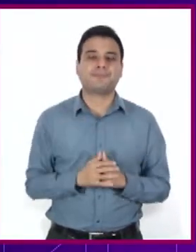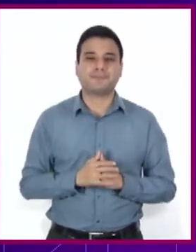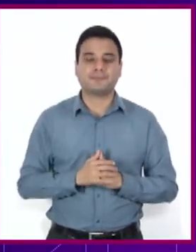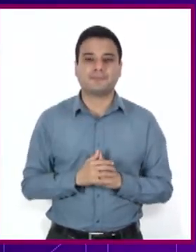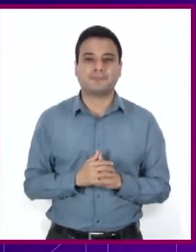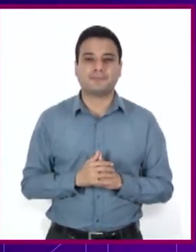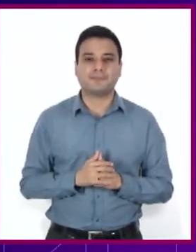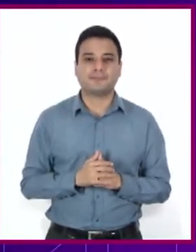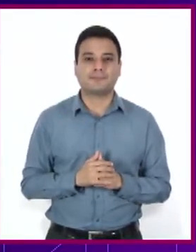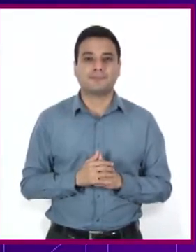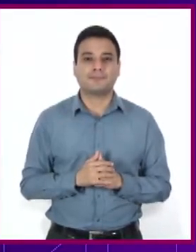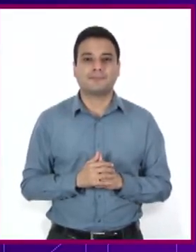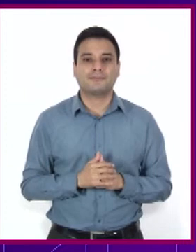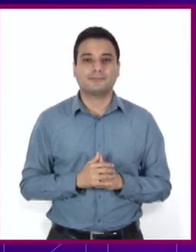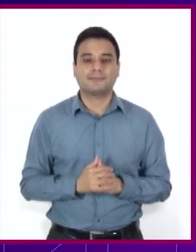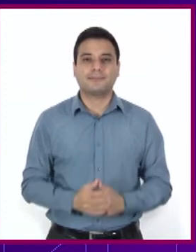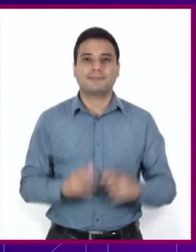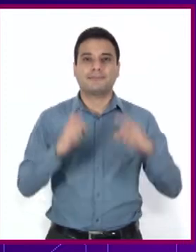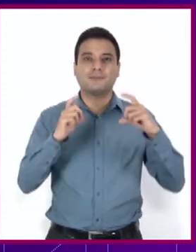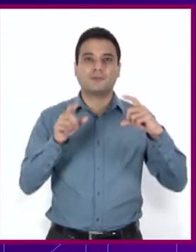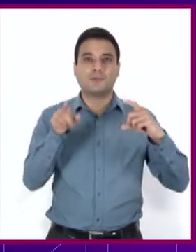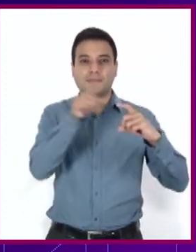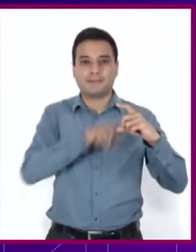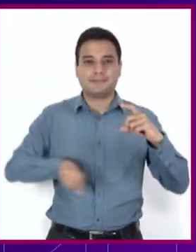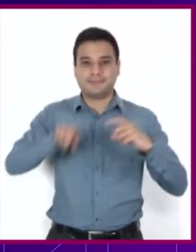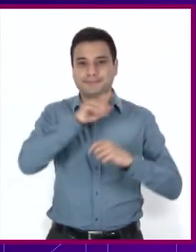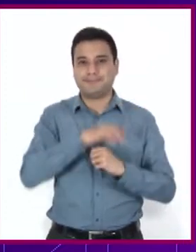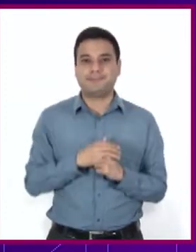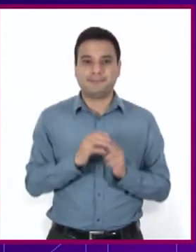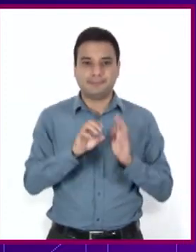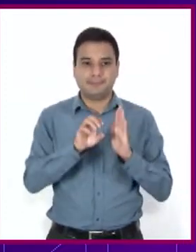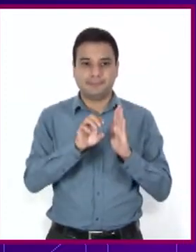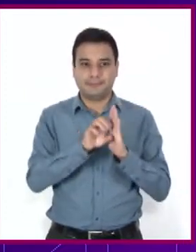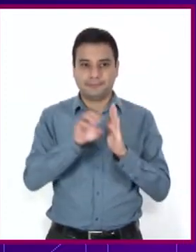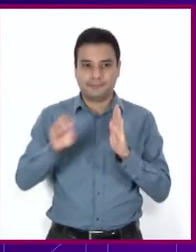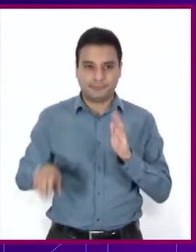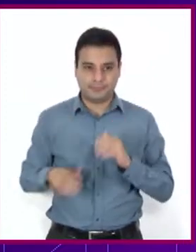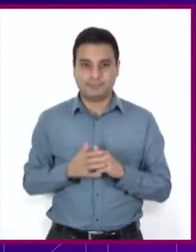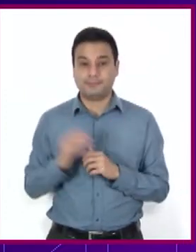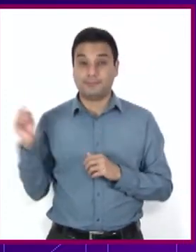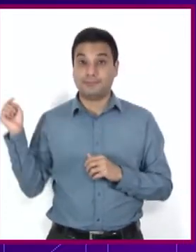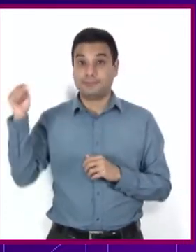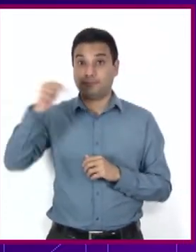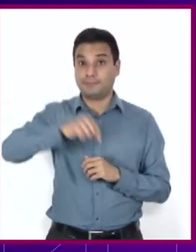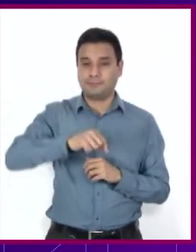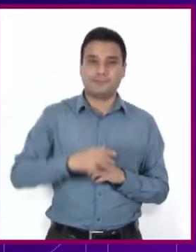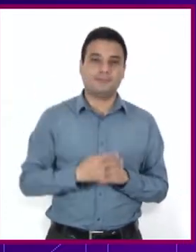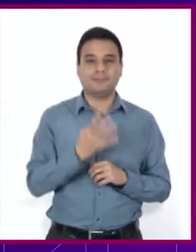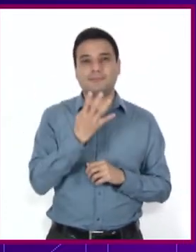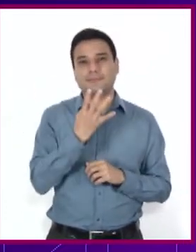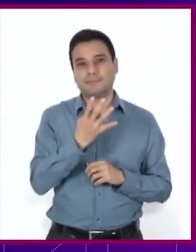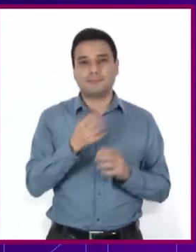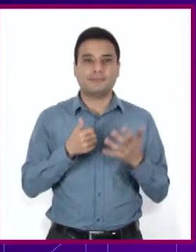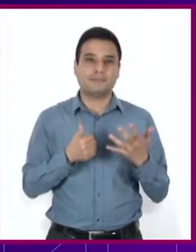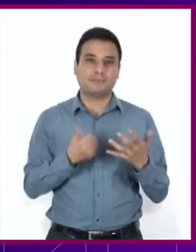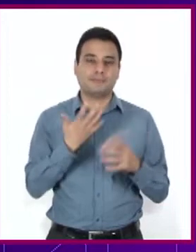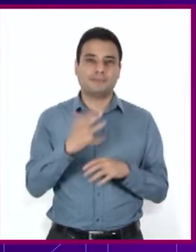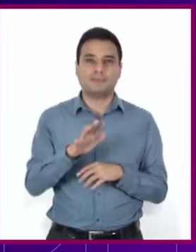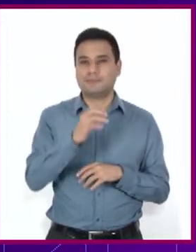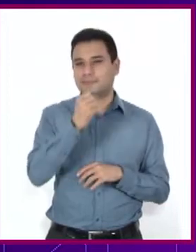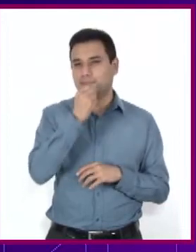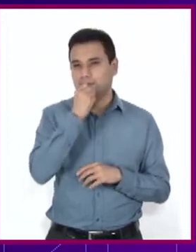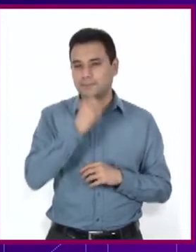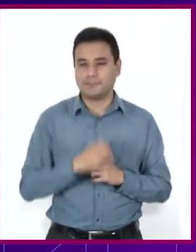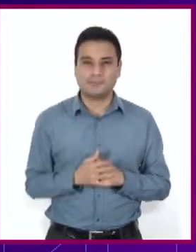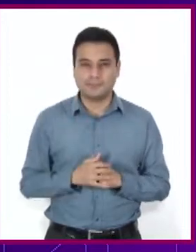¿Cuál es el radio del círculo mayor si la piedra tarda en chocar 4, 6 y 10